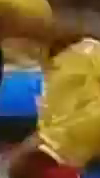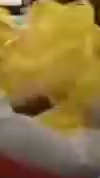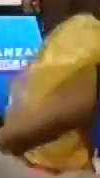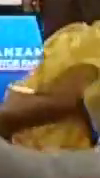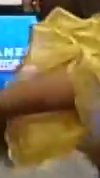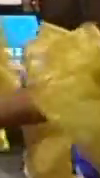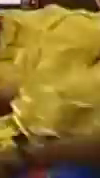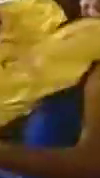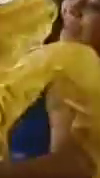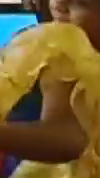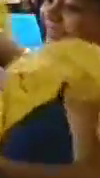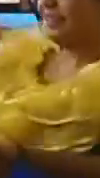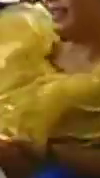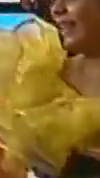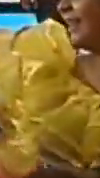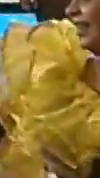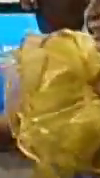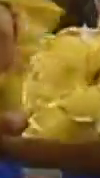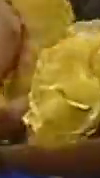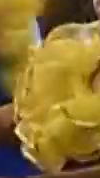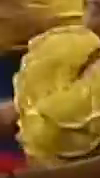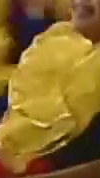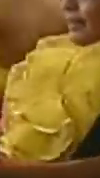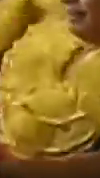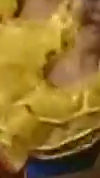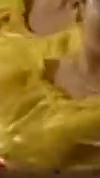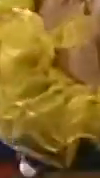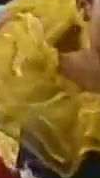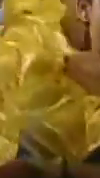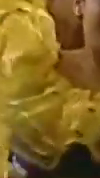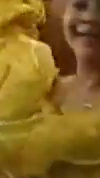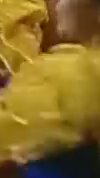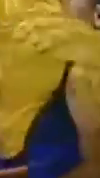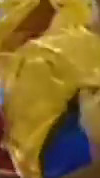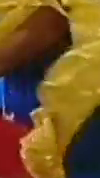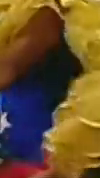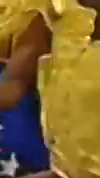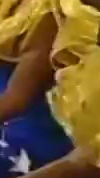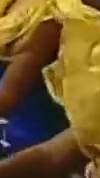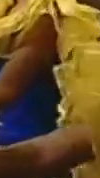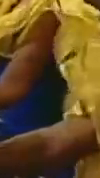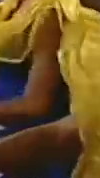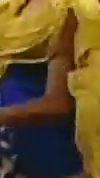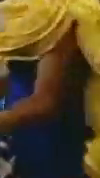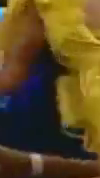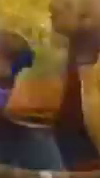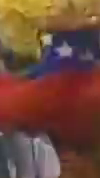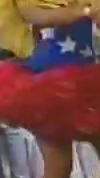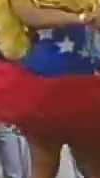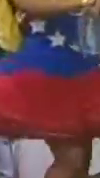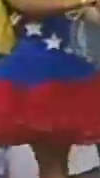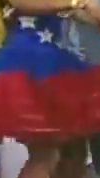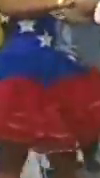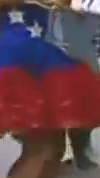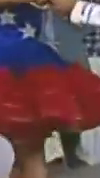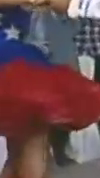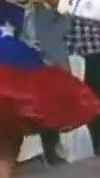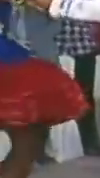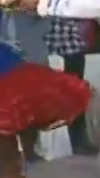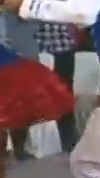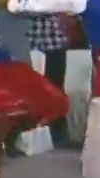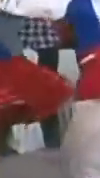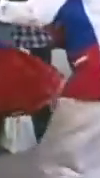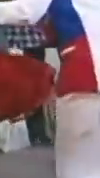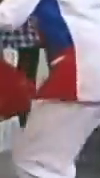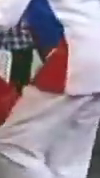productos farmacéuticos con industrias públicas y privadas del país. Anunció también que el nuevo secretario del motor